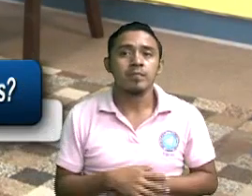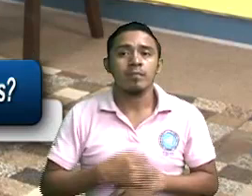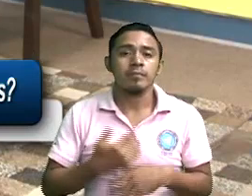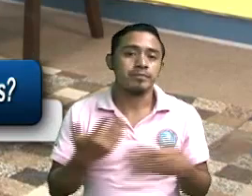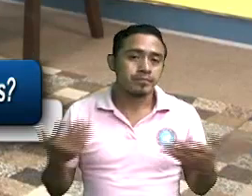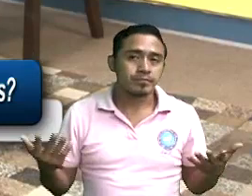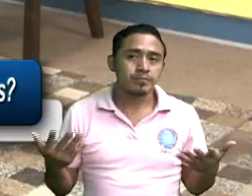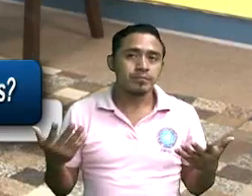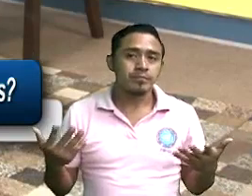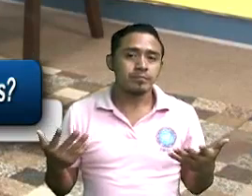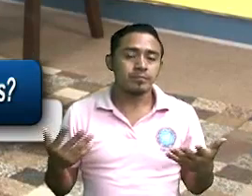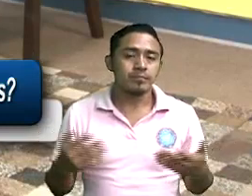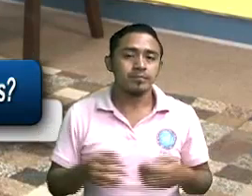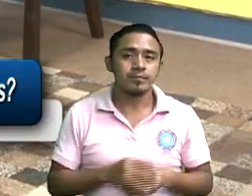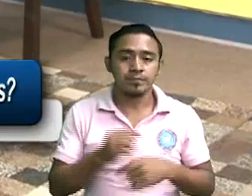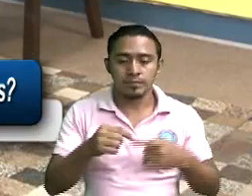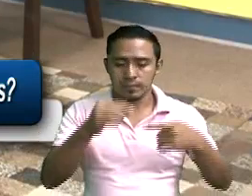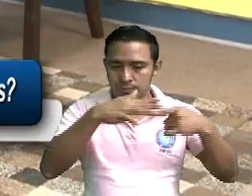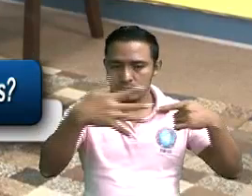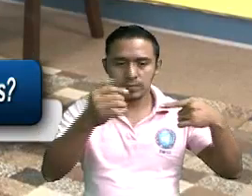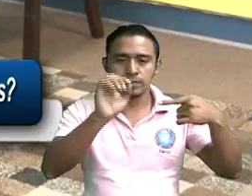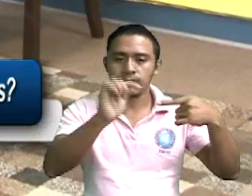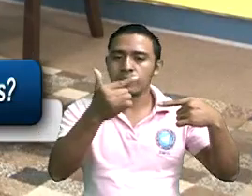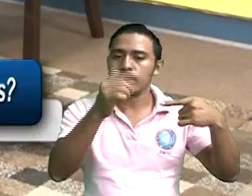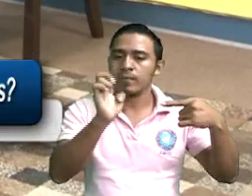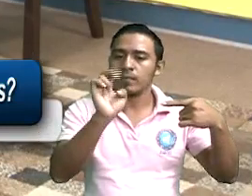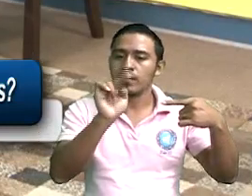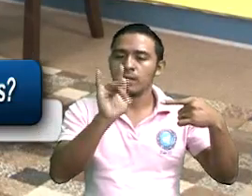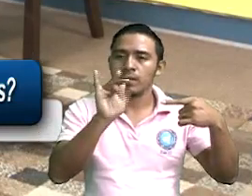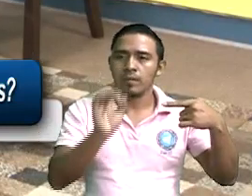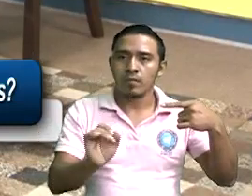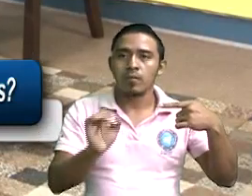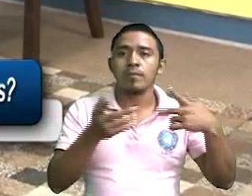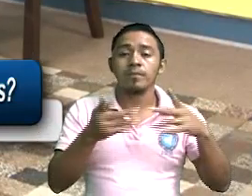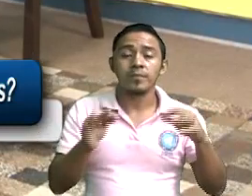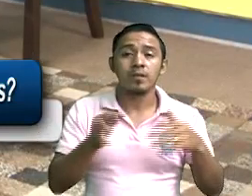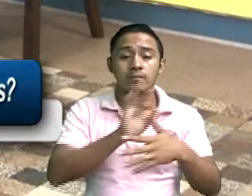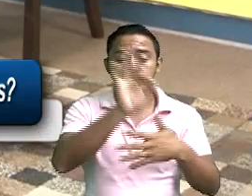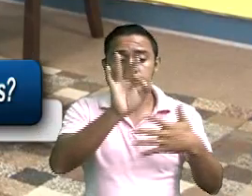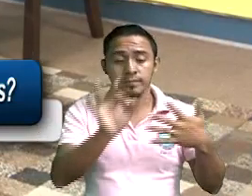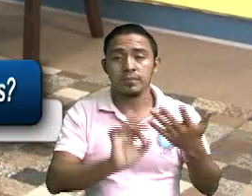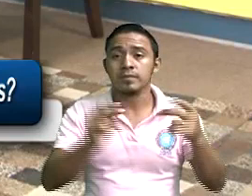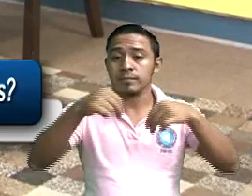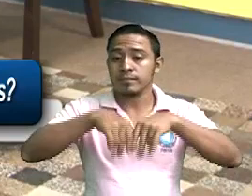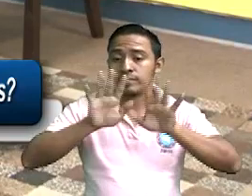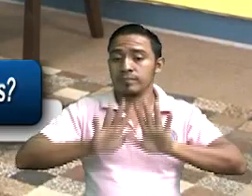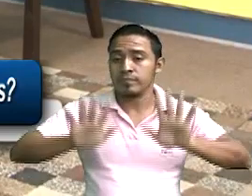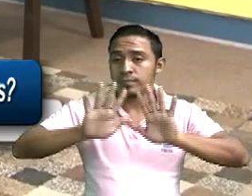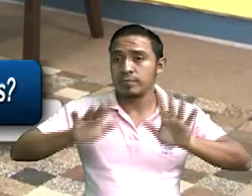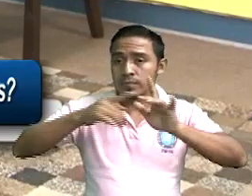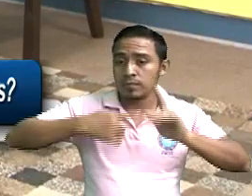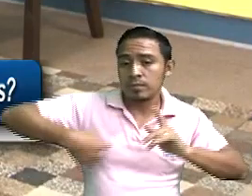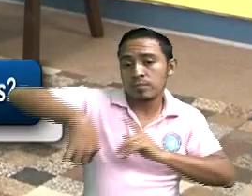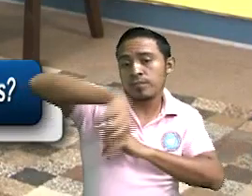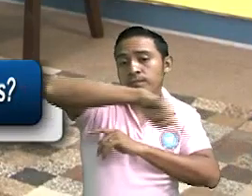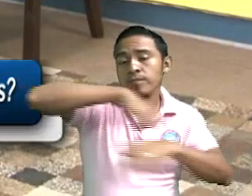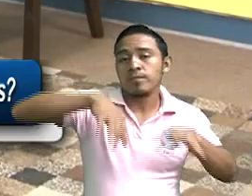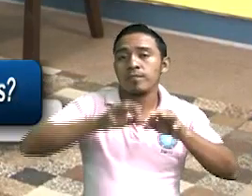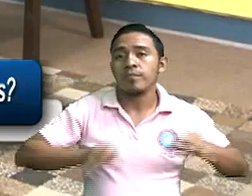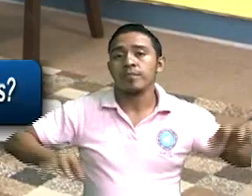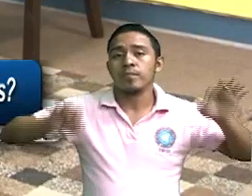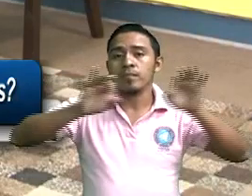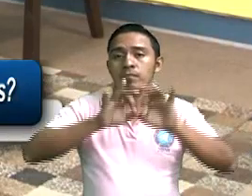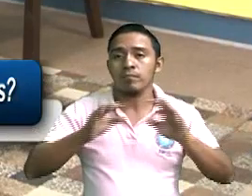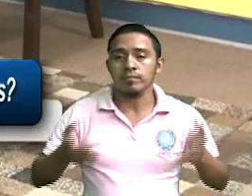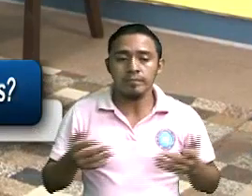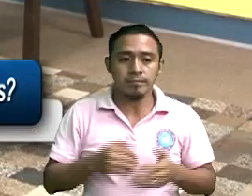adolescencia o en la edad adulta. Claro que los factores ambientales también juegan un rol importante. Por